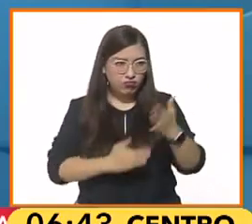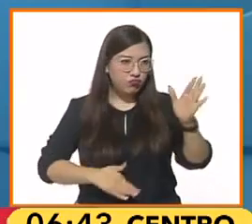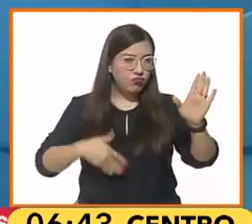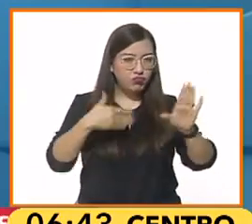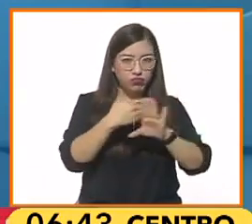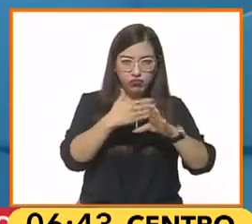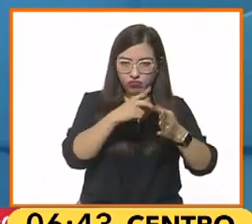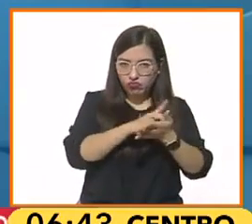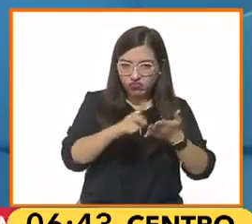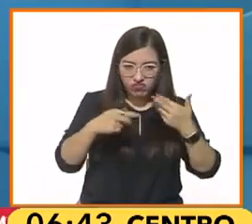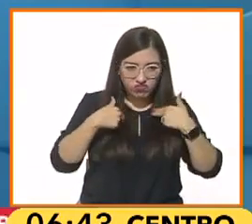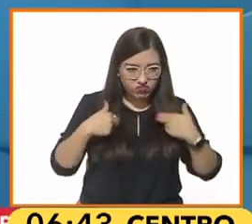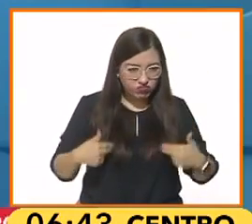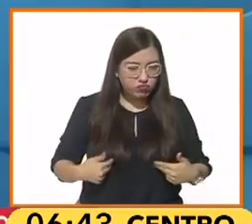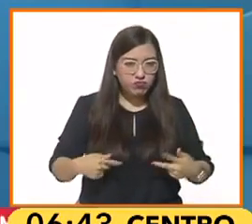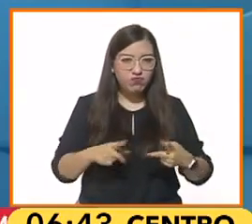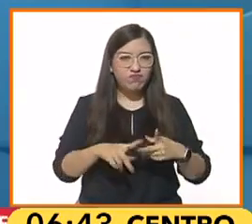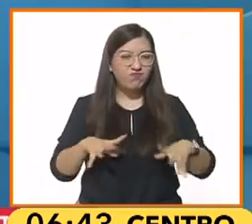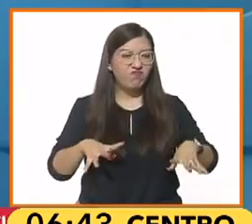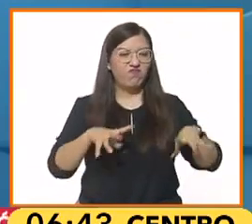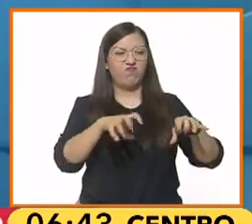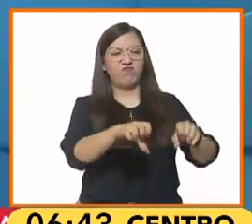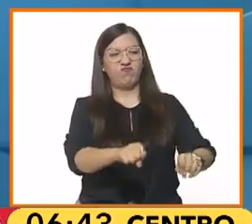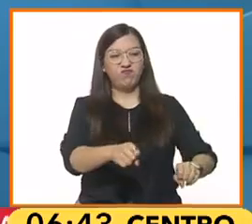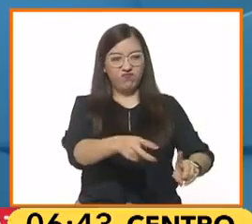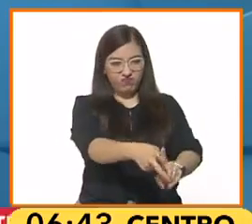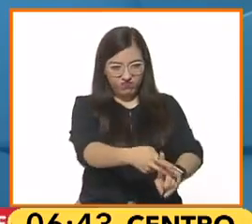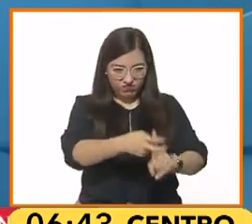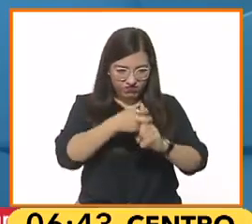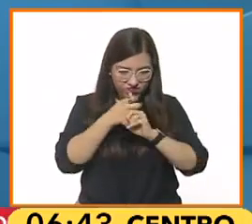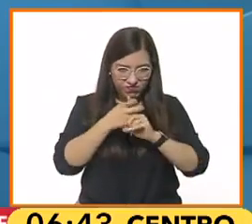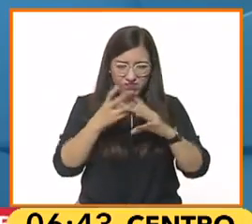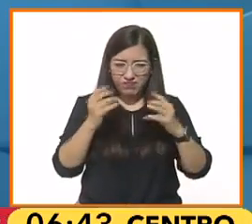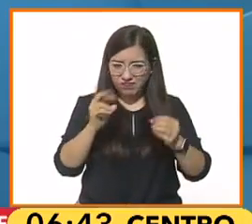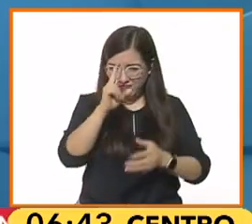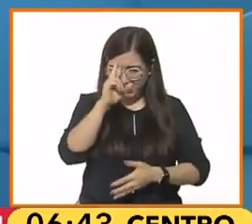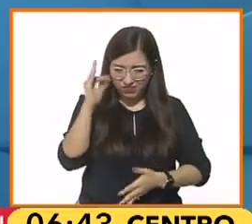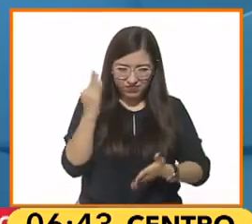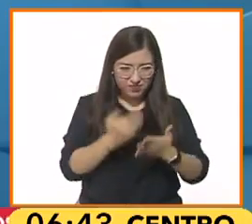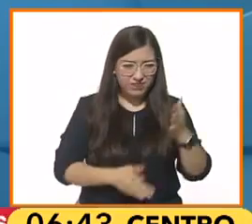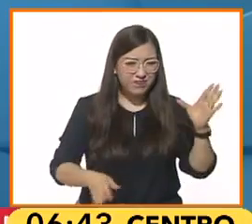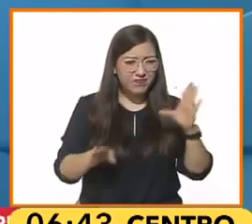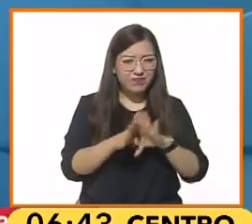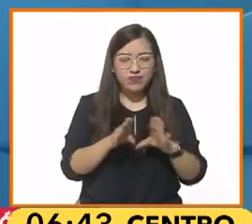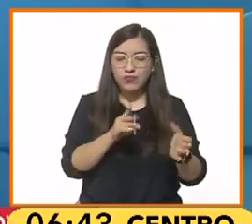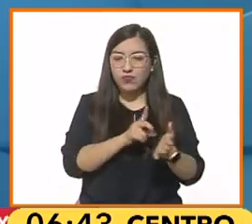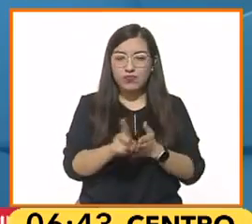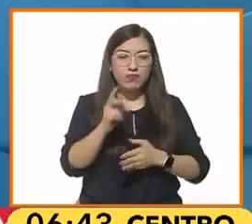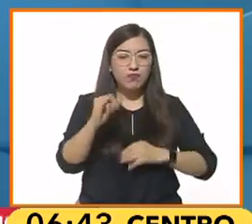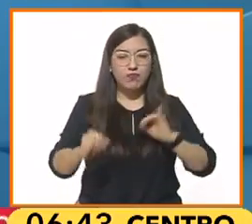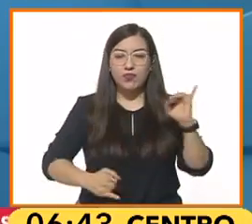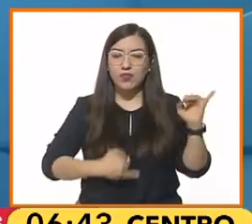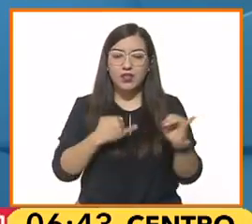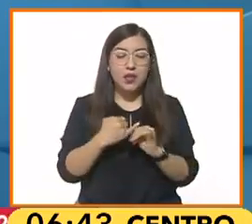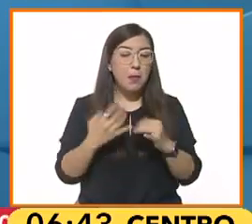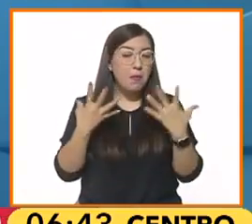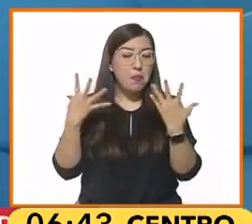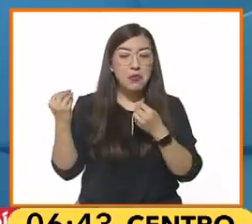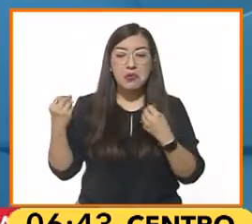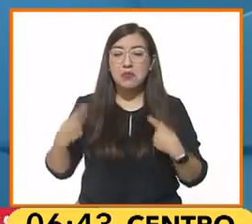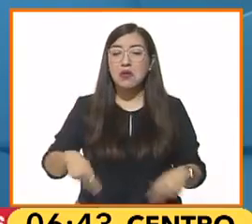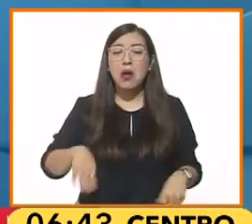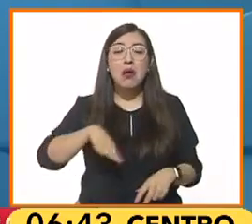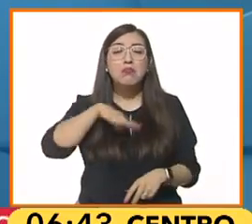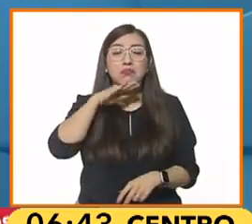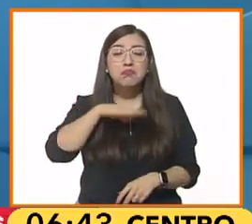de secuestros, de detenciones arbitrarias y de una serie de violaciones también del derecho internacional que nadie está viendo porque precisamente